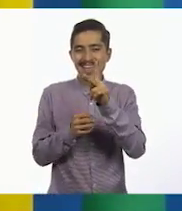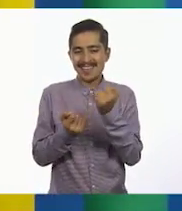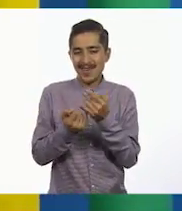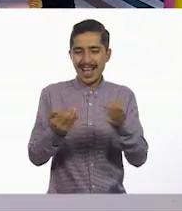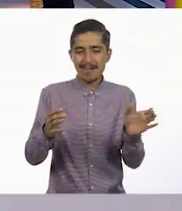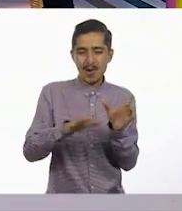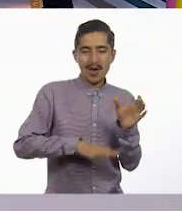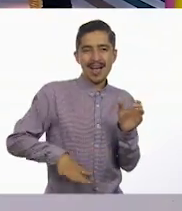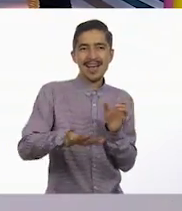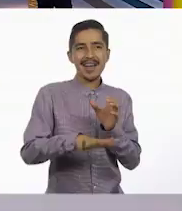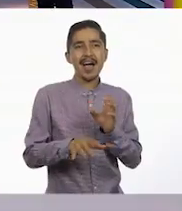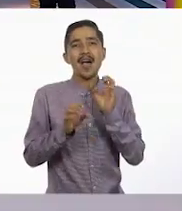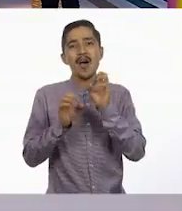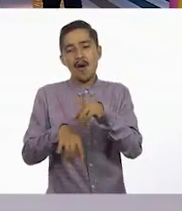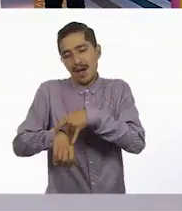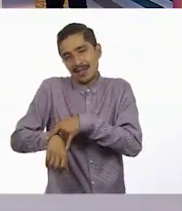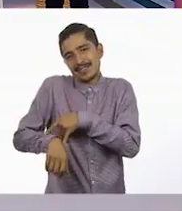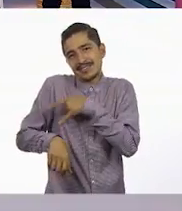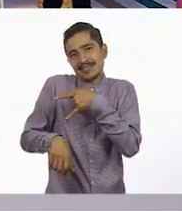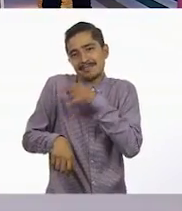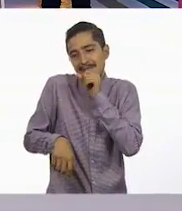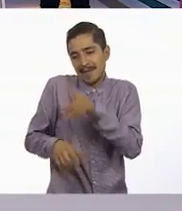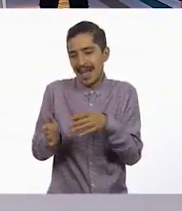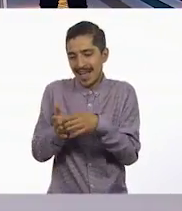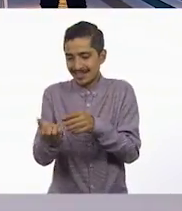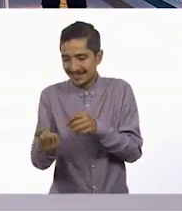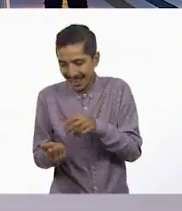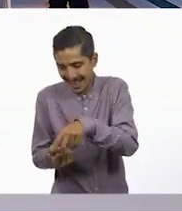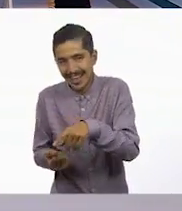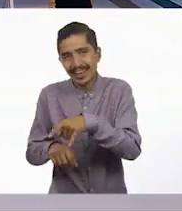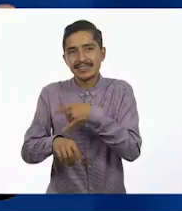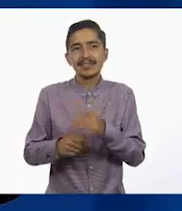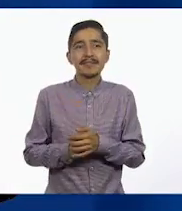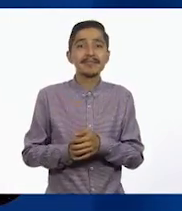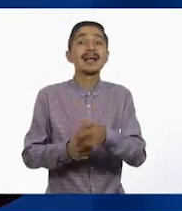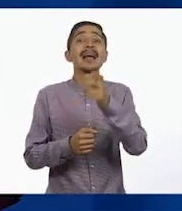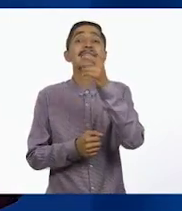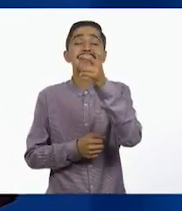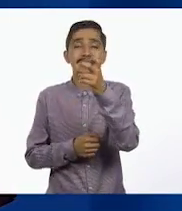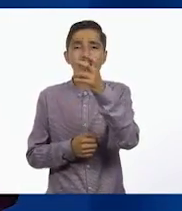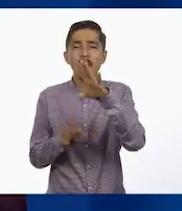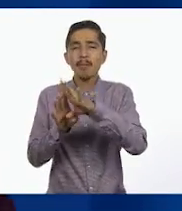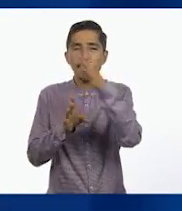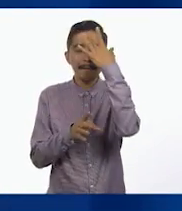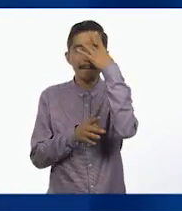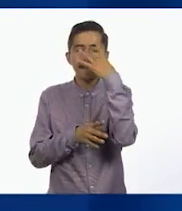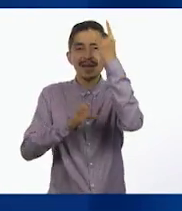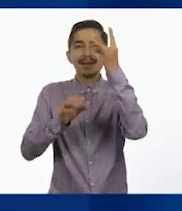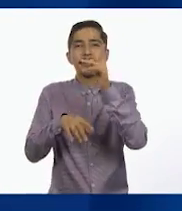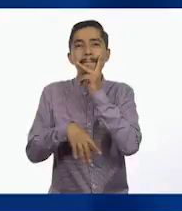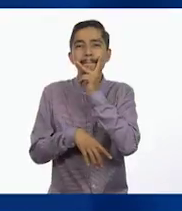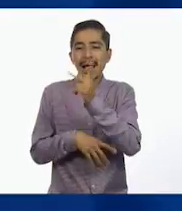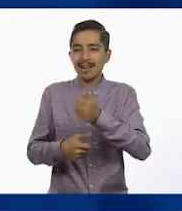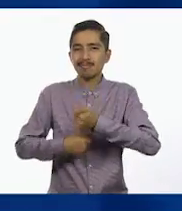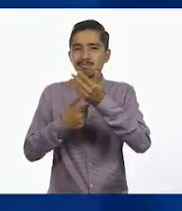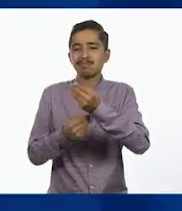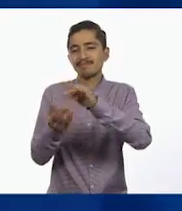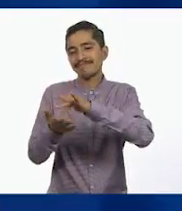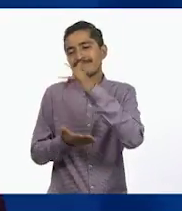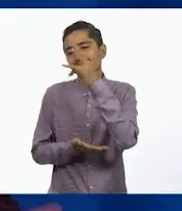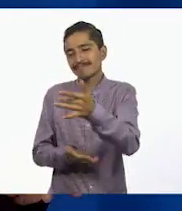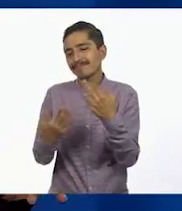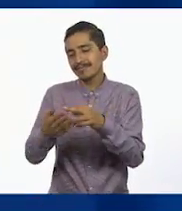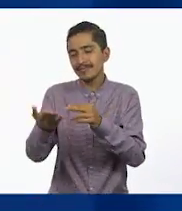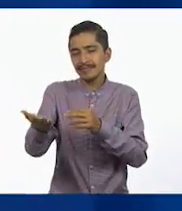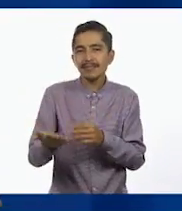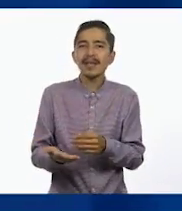tu propio cajón de calcetines. O mi propio cajón de Y calcetines. precisamente esa es la magia de la palabra, Ale. Muchísimas gracias, Astrid, por estar con